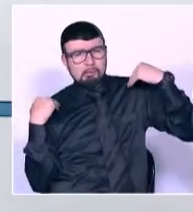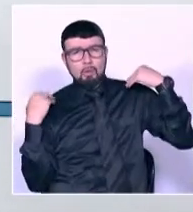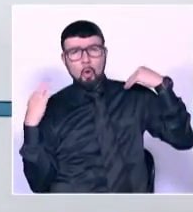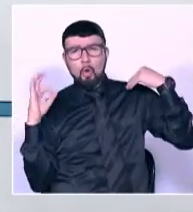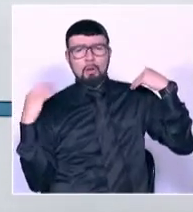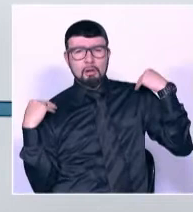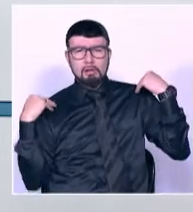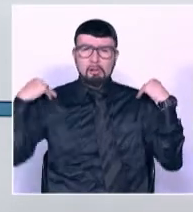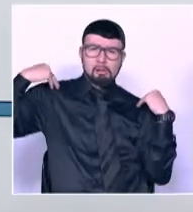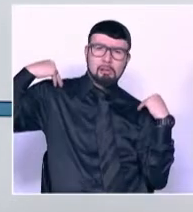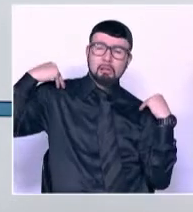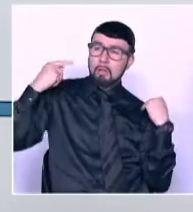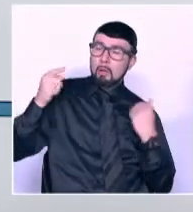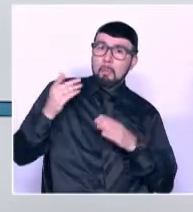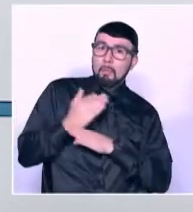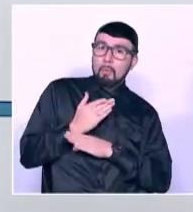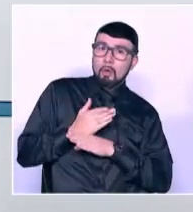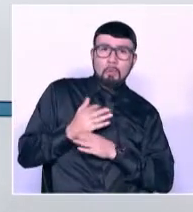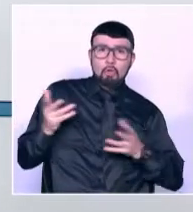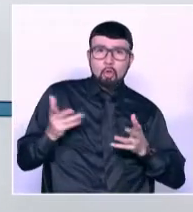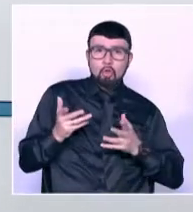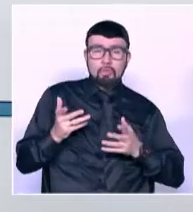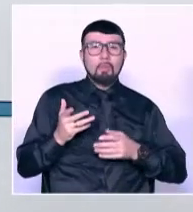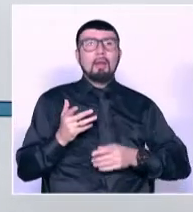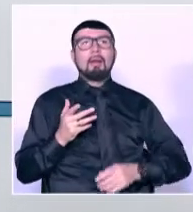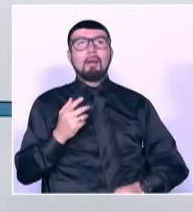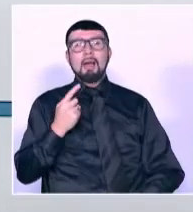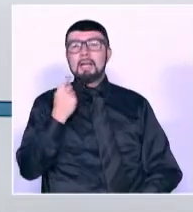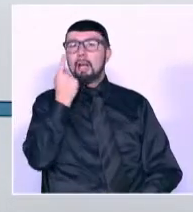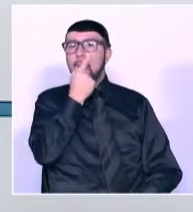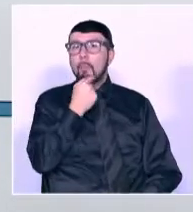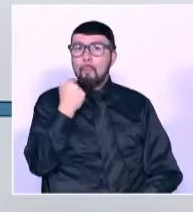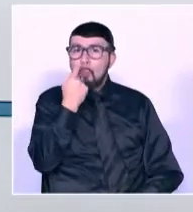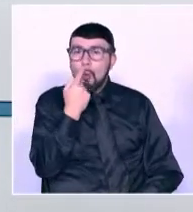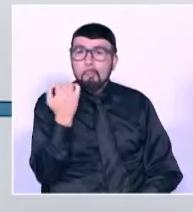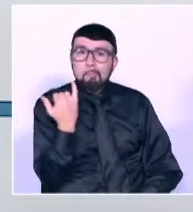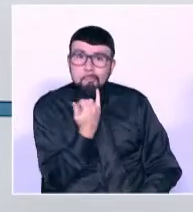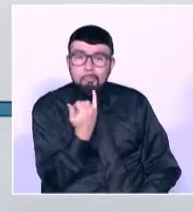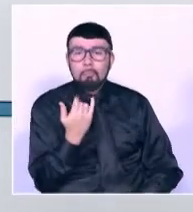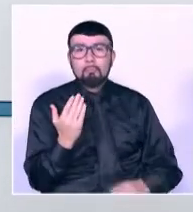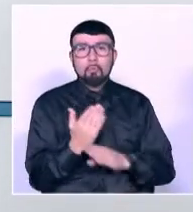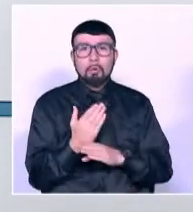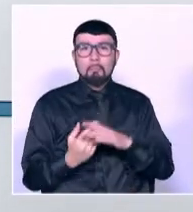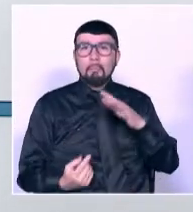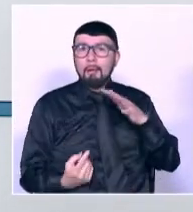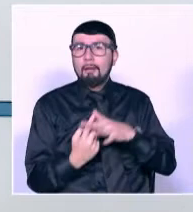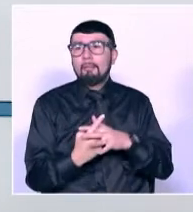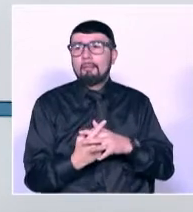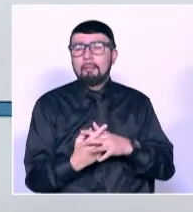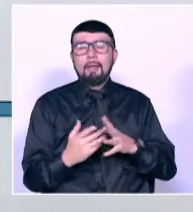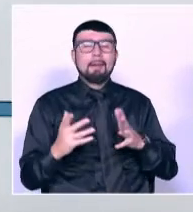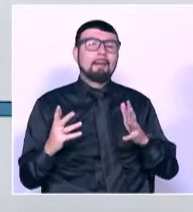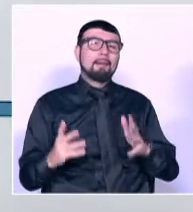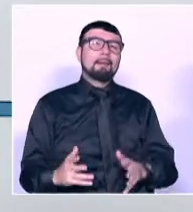del problema está en la boca. Y es algo muy curioso que debemos entender y por eso es tan importante consultar.